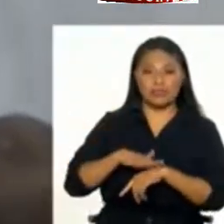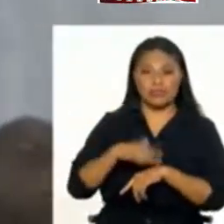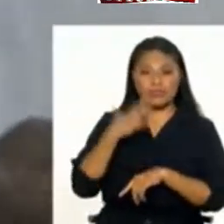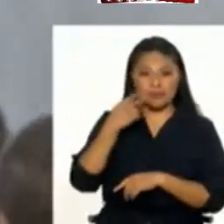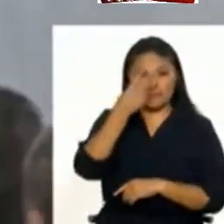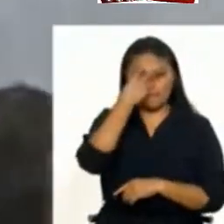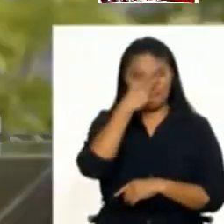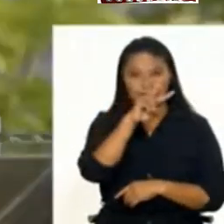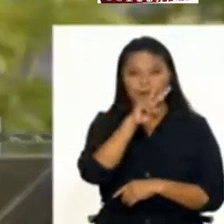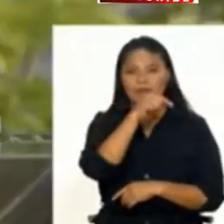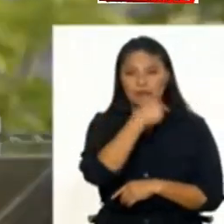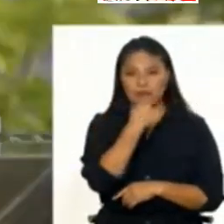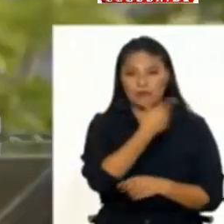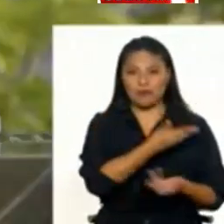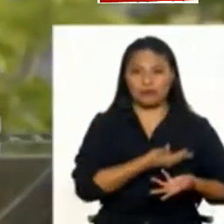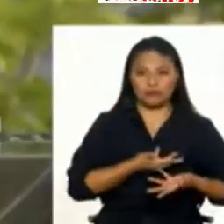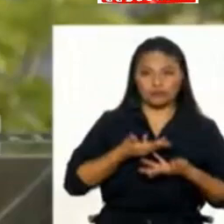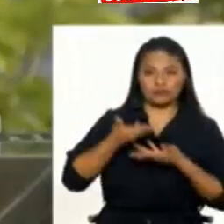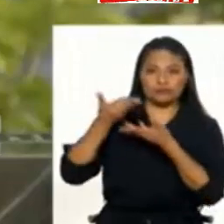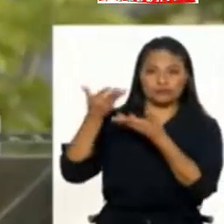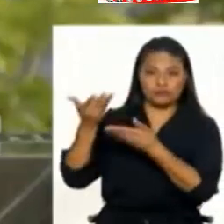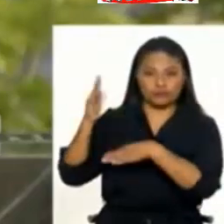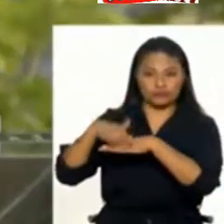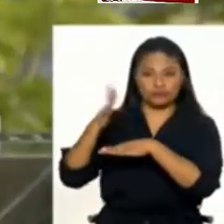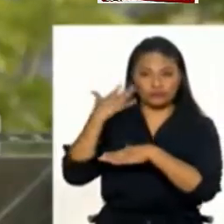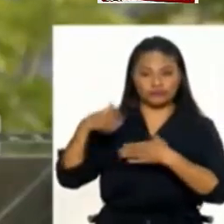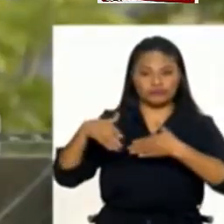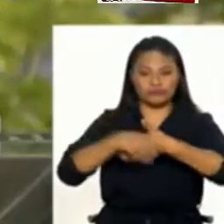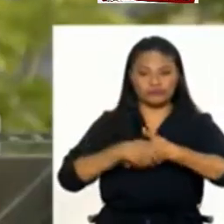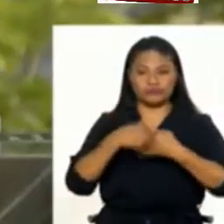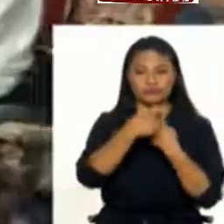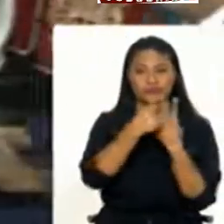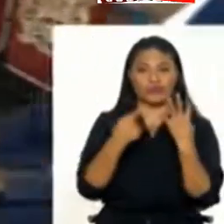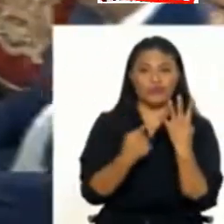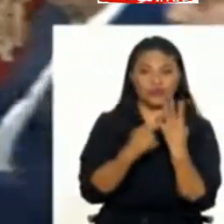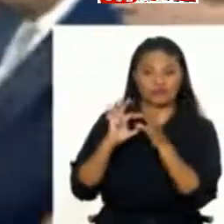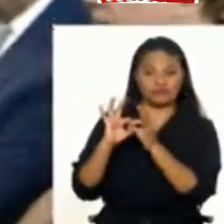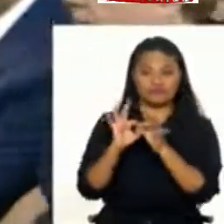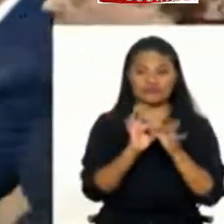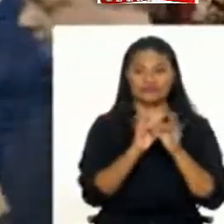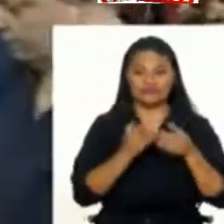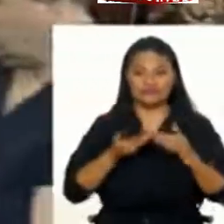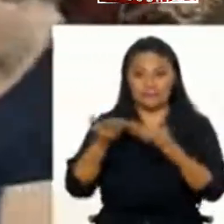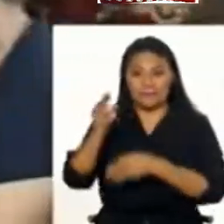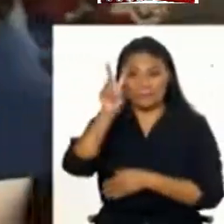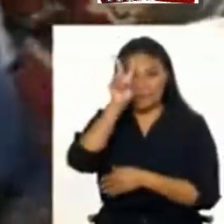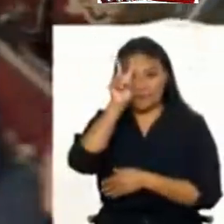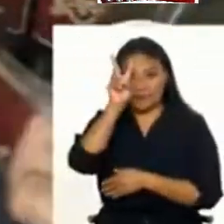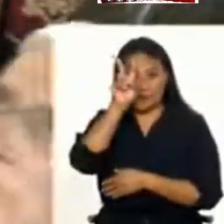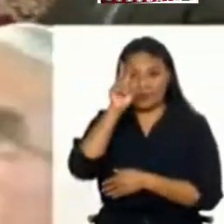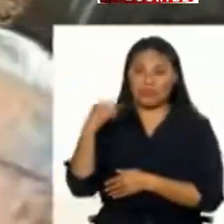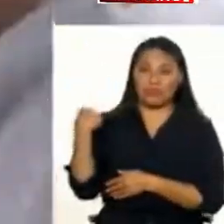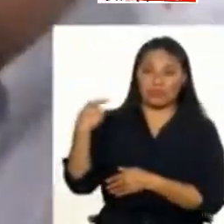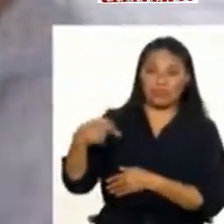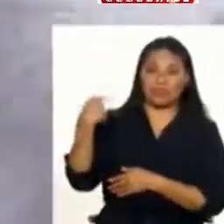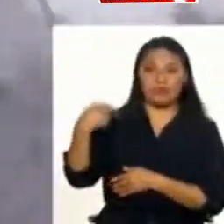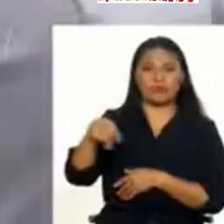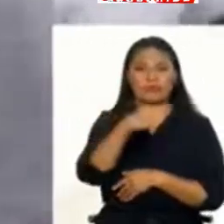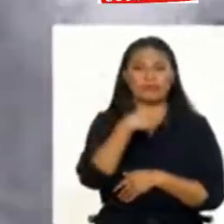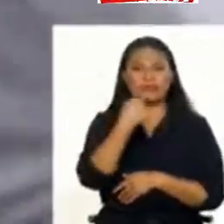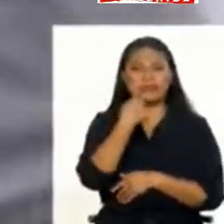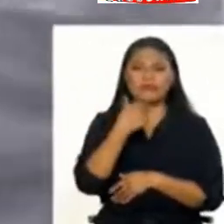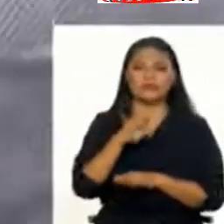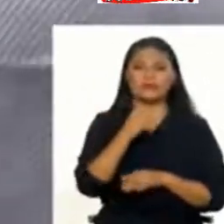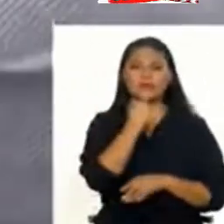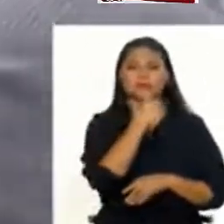desde que México debió entregar la presidencia pro tempore de la Alianza del Pacífico al Perú. Sin embargo, esto no ocurrió debido a la negativa